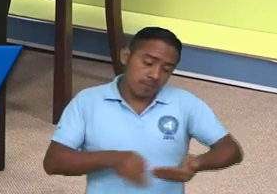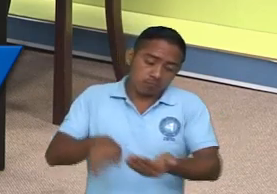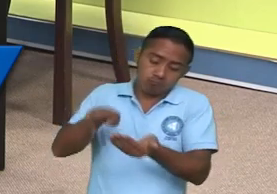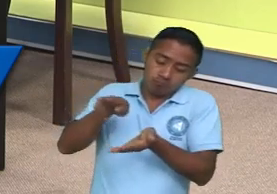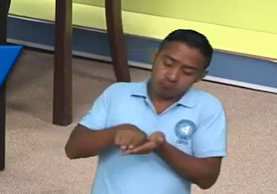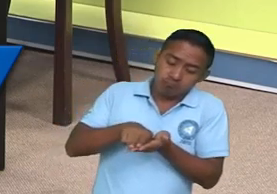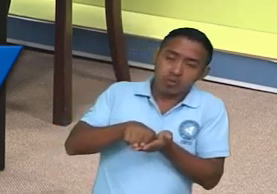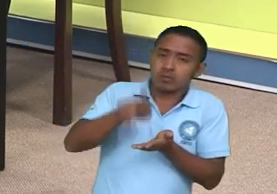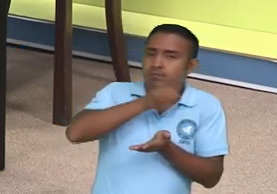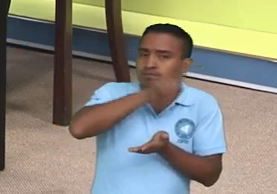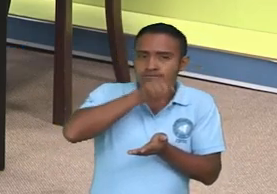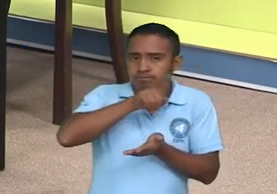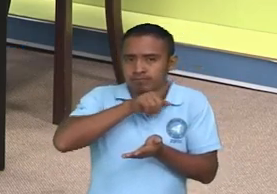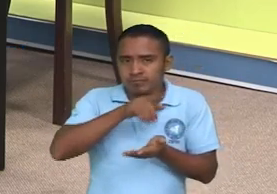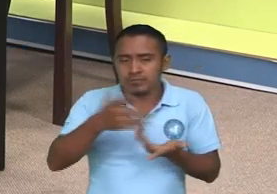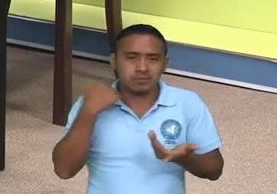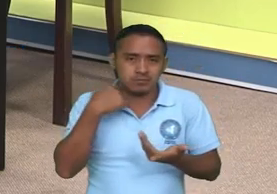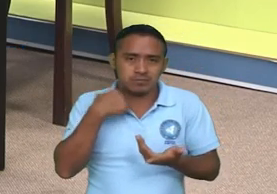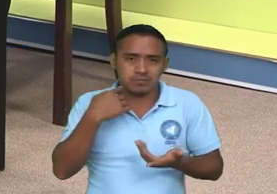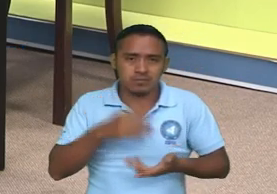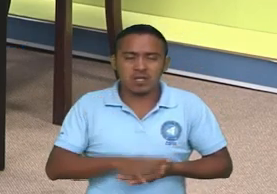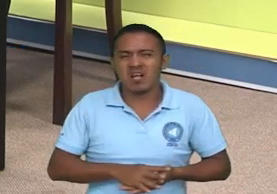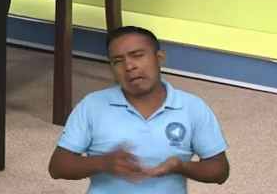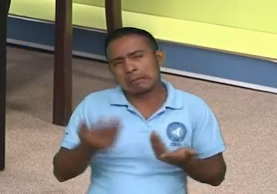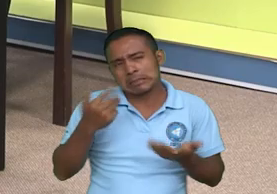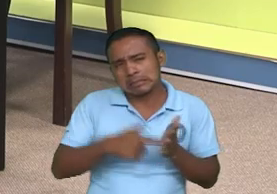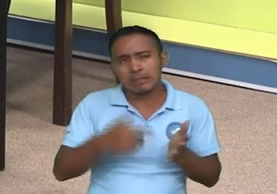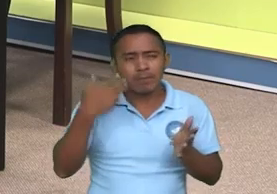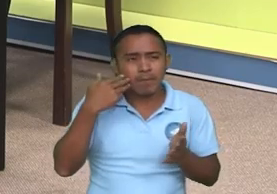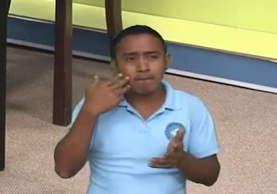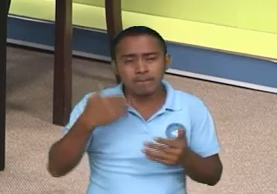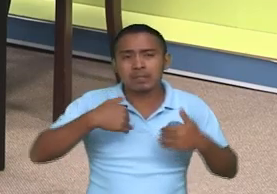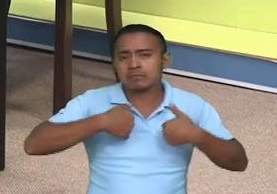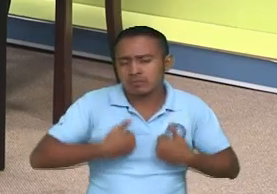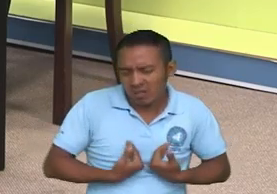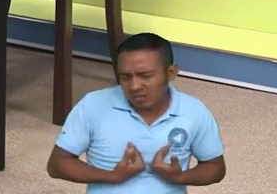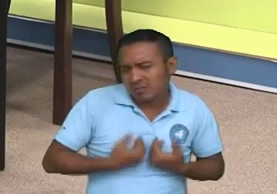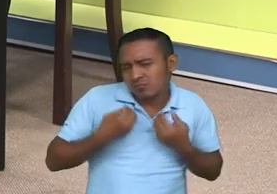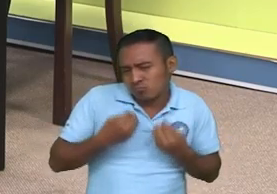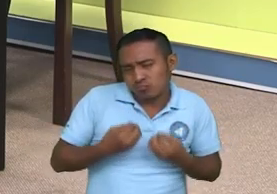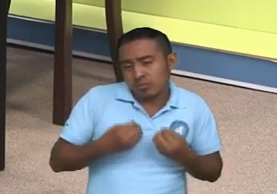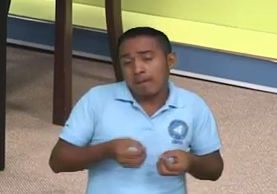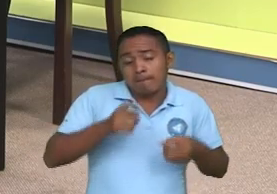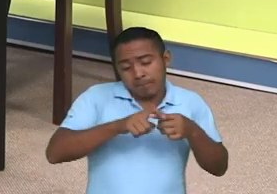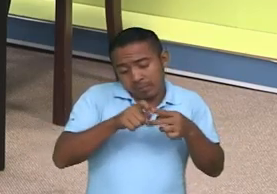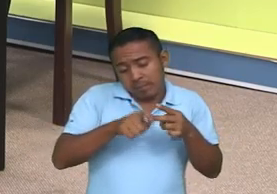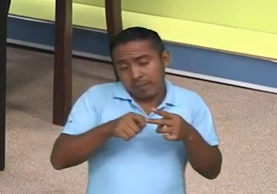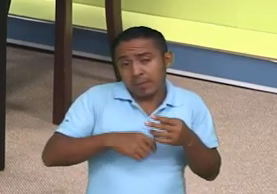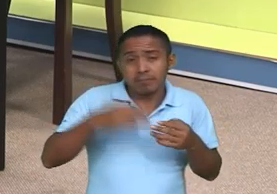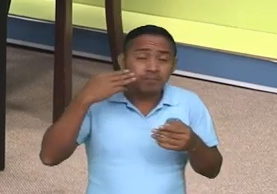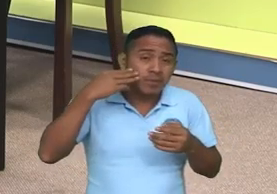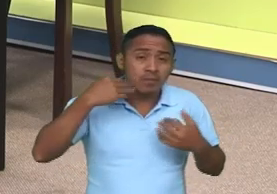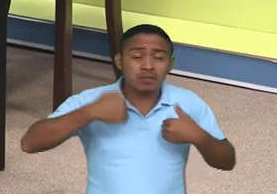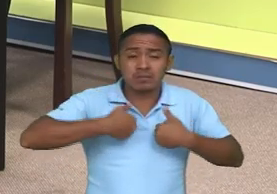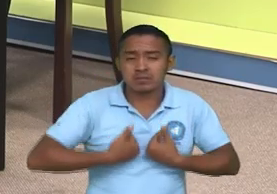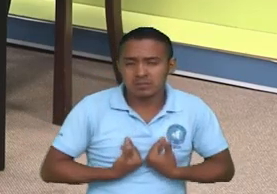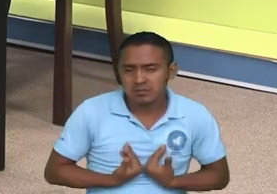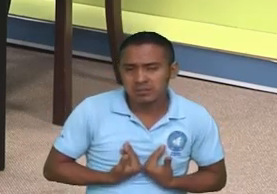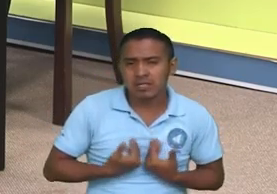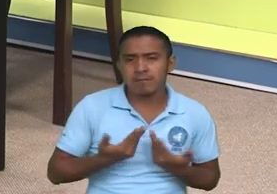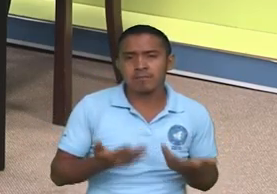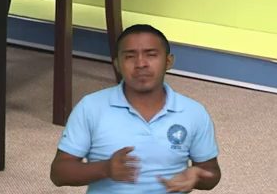se recomienda preferiblemente por los factores de riesgo como la broncoaspiración o por las infecciones del oído con más frecuencia que